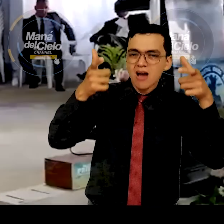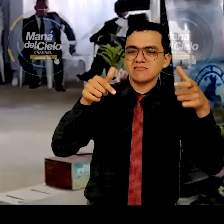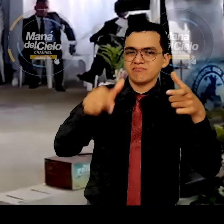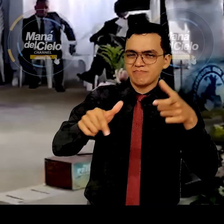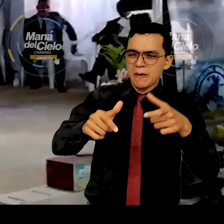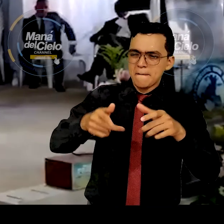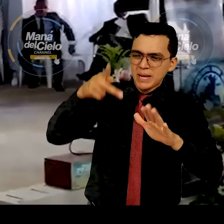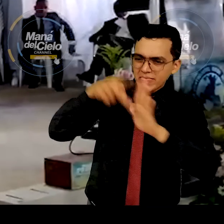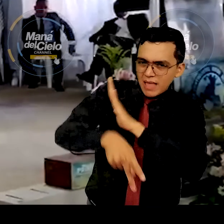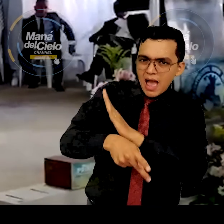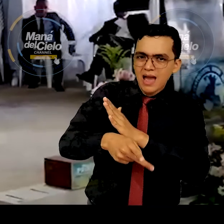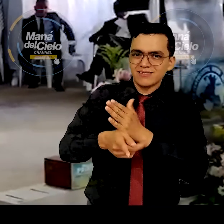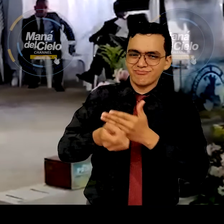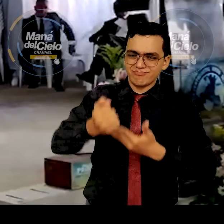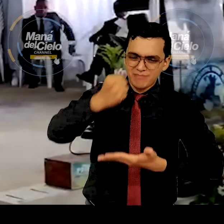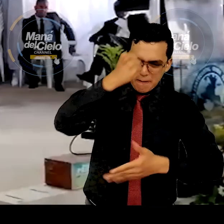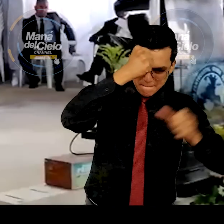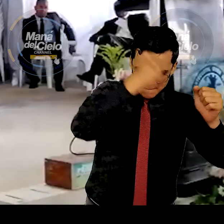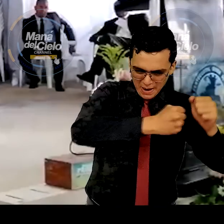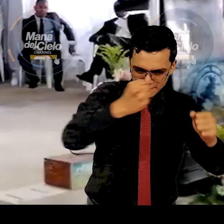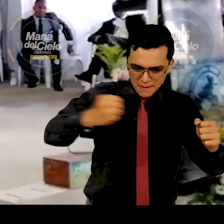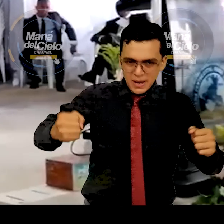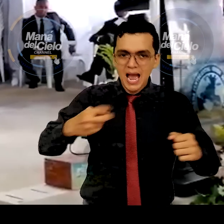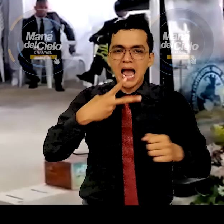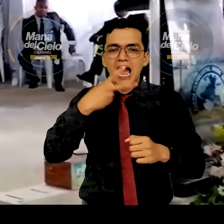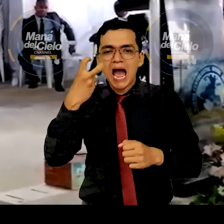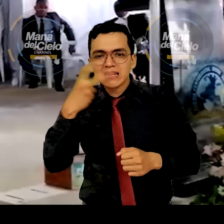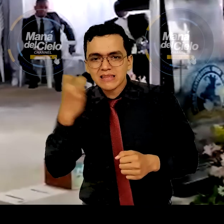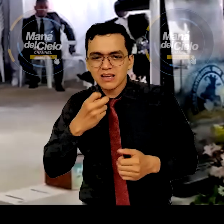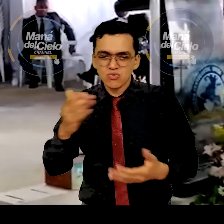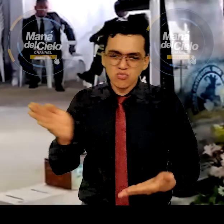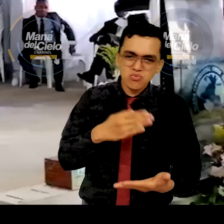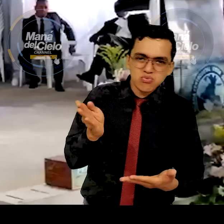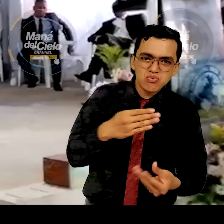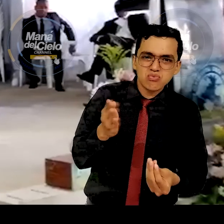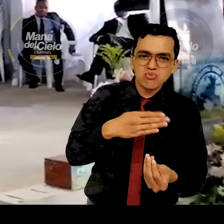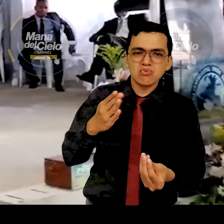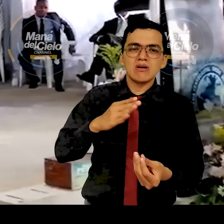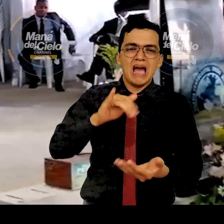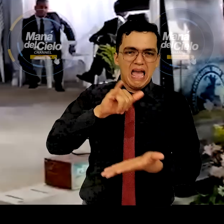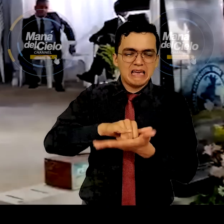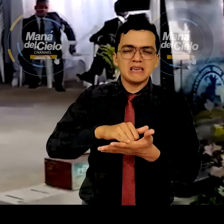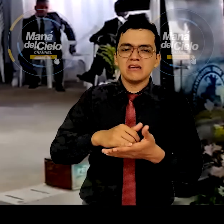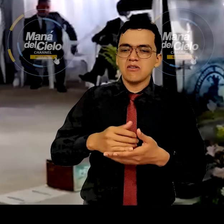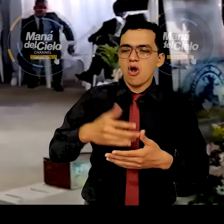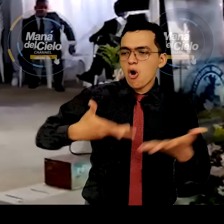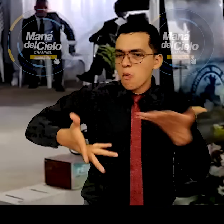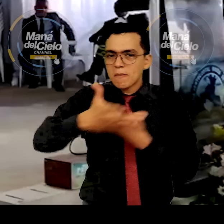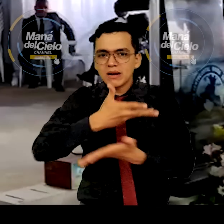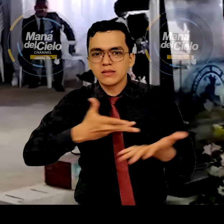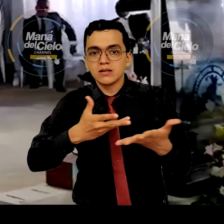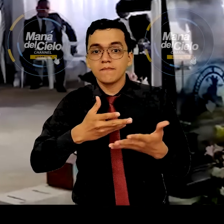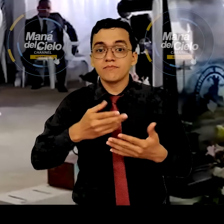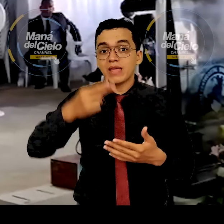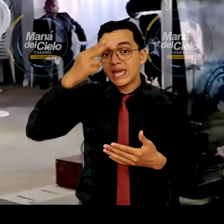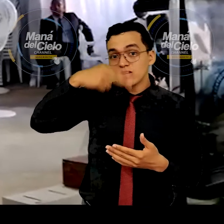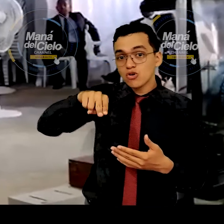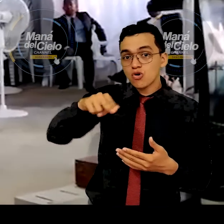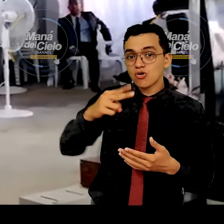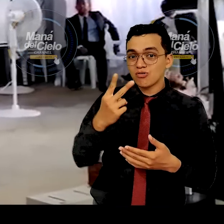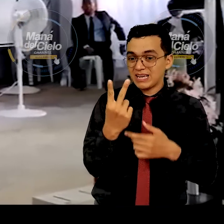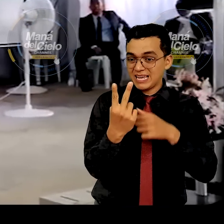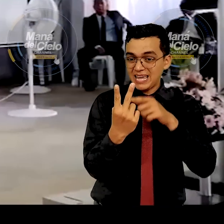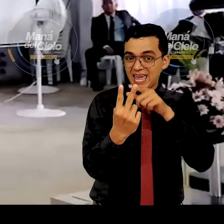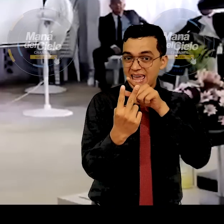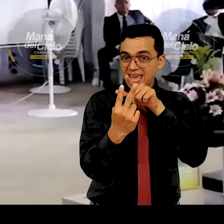para qué era y se molestó, pero mucho. Y como estaba tan molesto, el papá